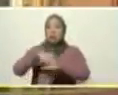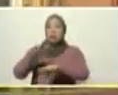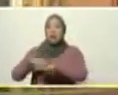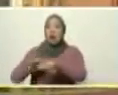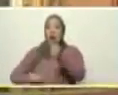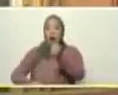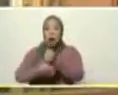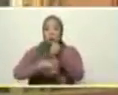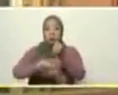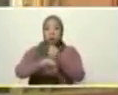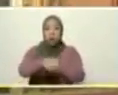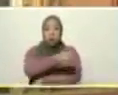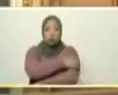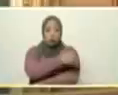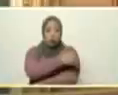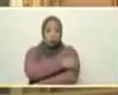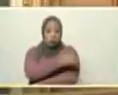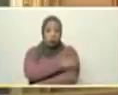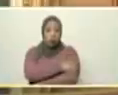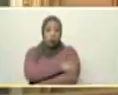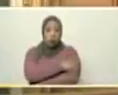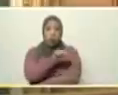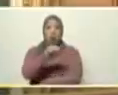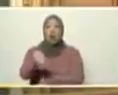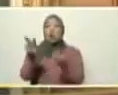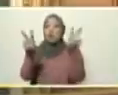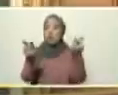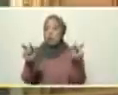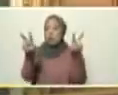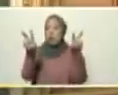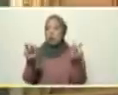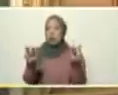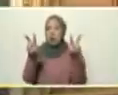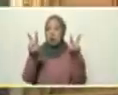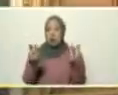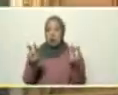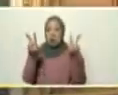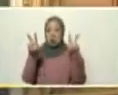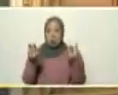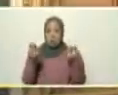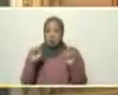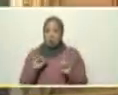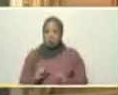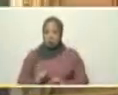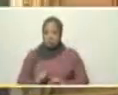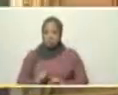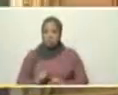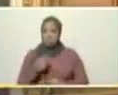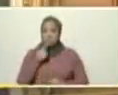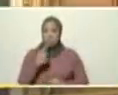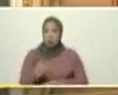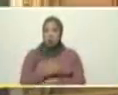apoyar a las autoridades autonombradas.